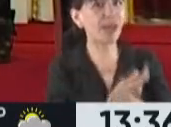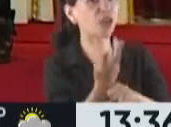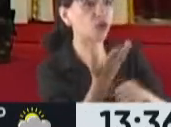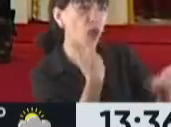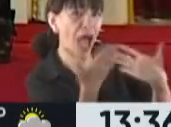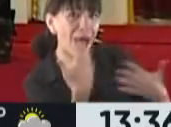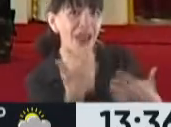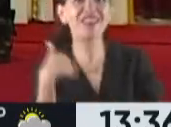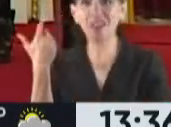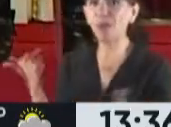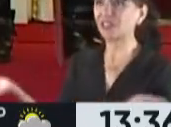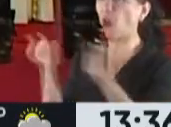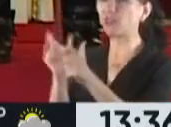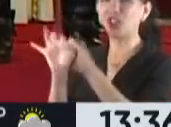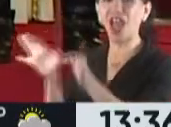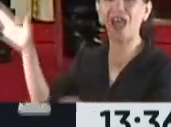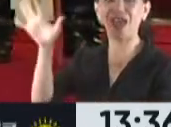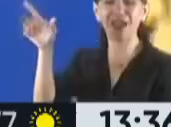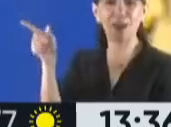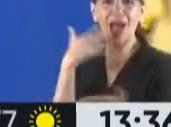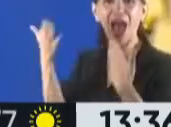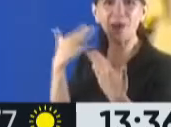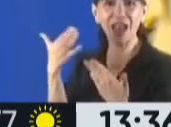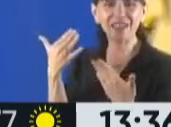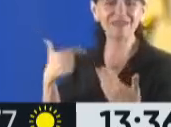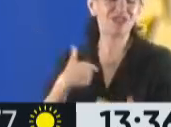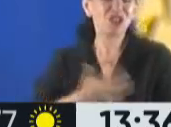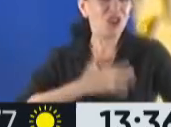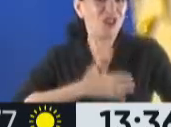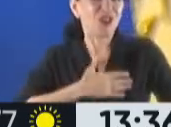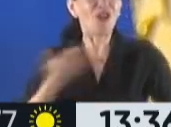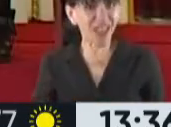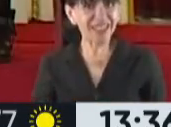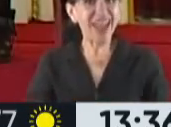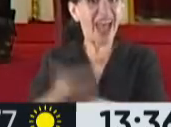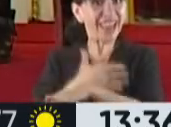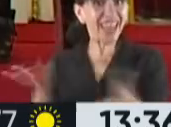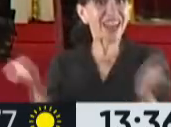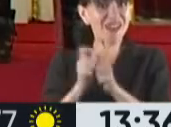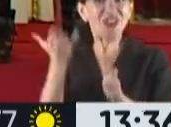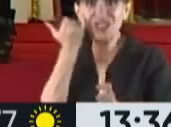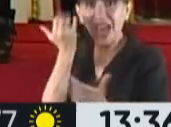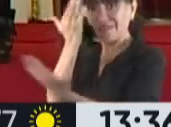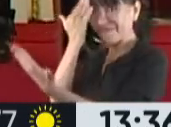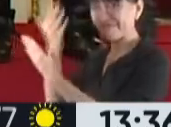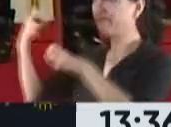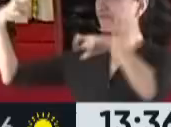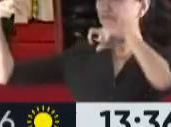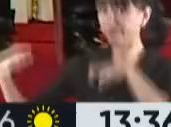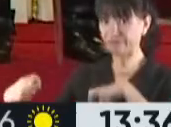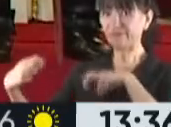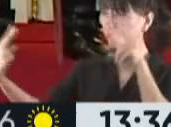y que es lo que yo celebro. Que todo esto que te estoy diciendo lo hemos podido hablar con la presidenta cara a cara, mirándonos a los